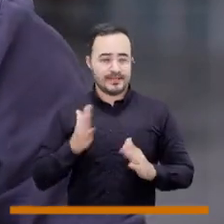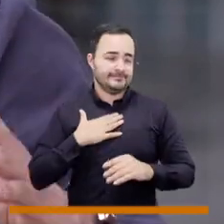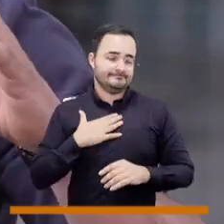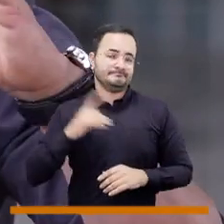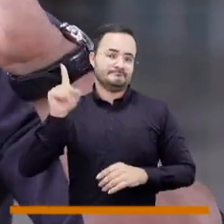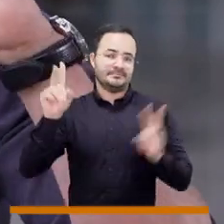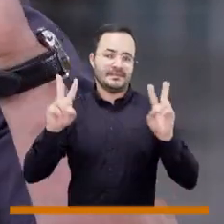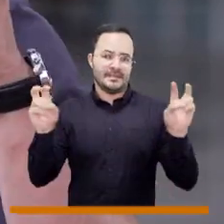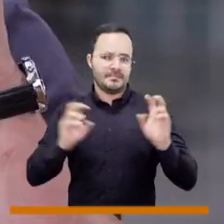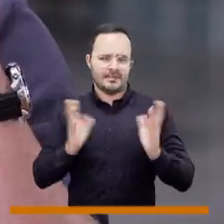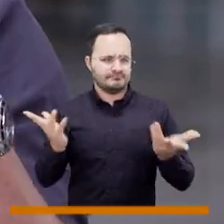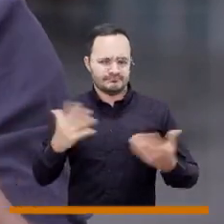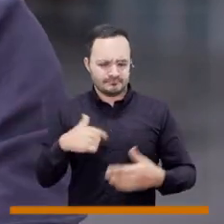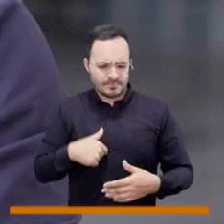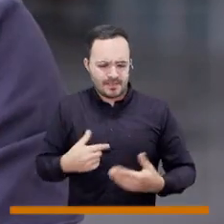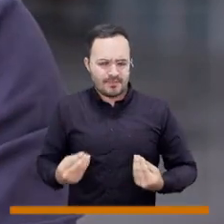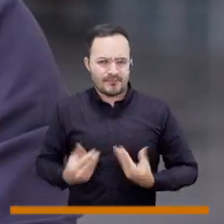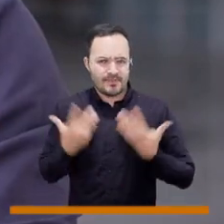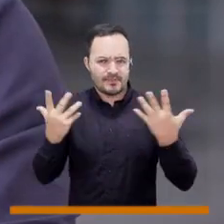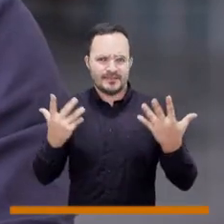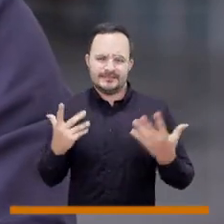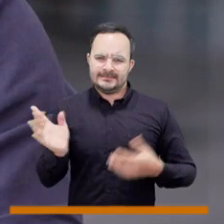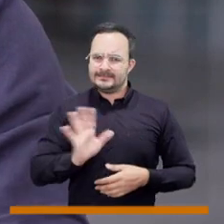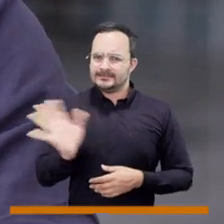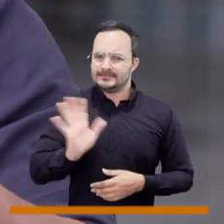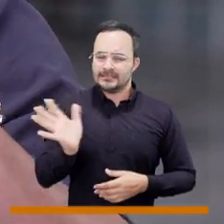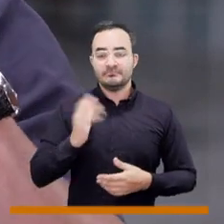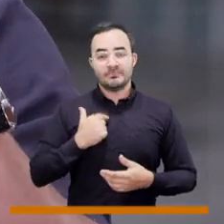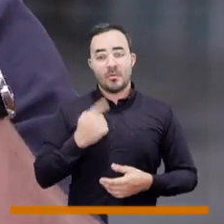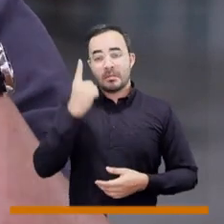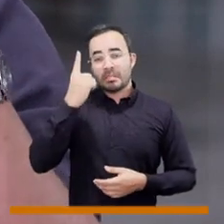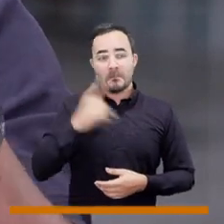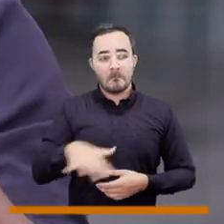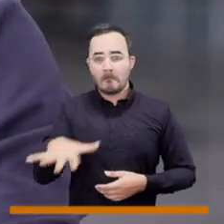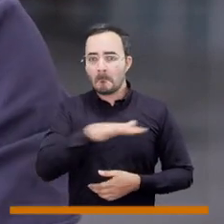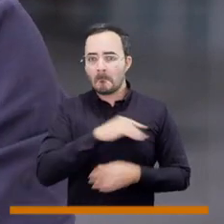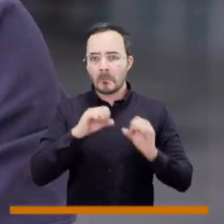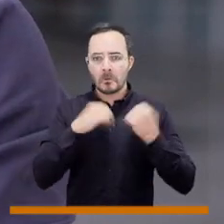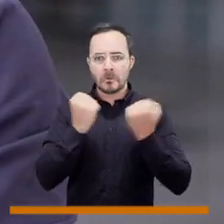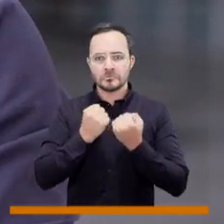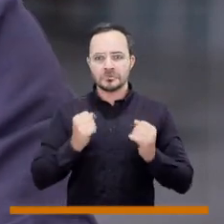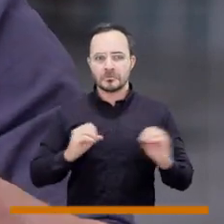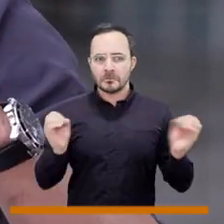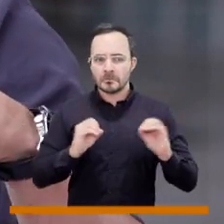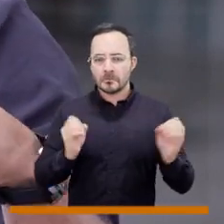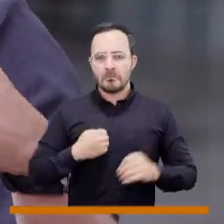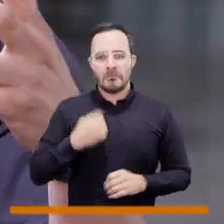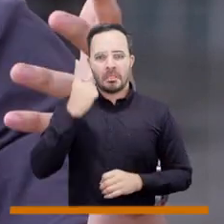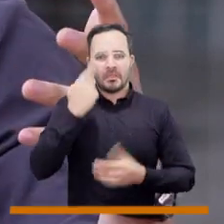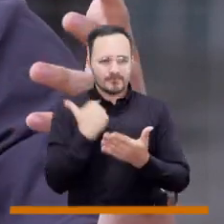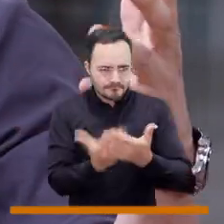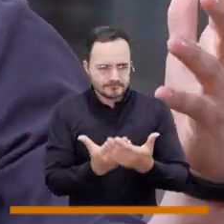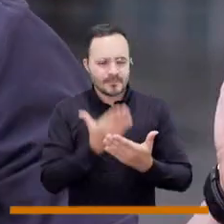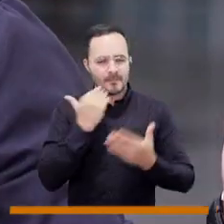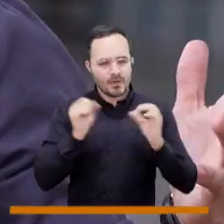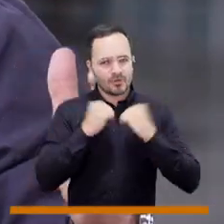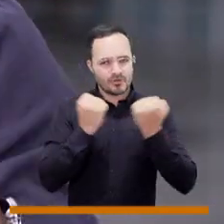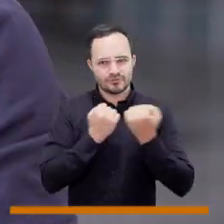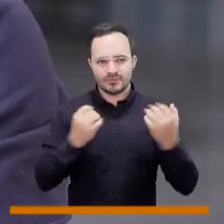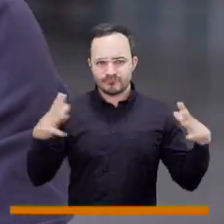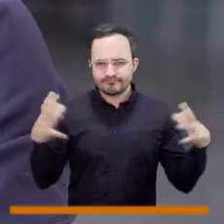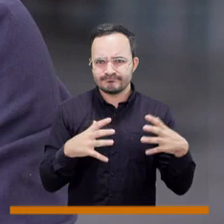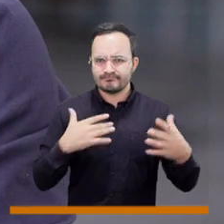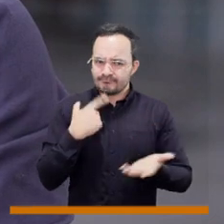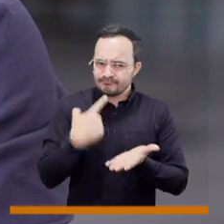vida, fui el único concejal que hizo la invitación al Consejo de Medellín para que se hablara de este tema.